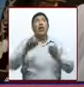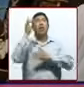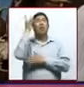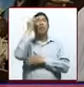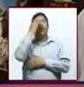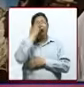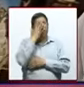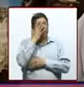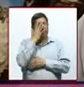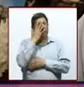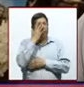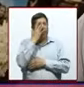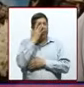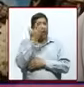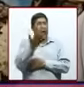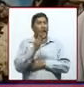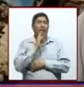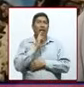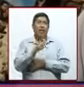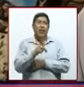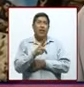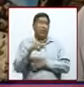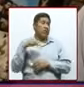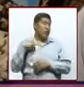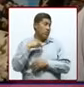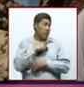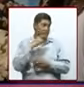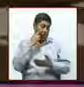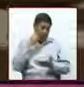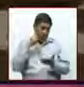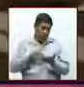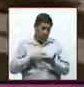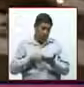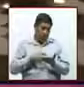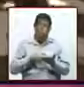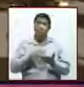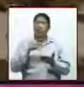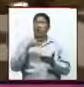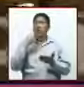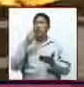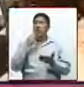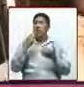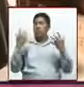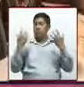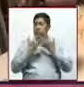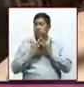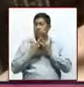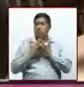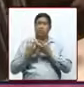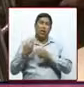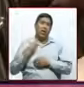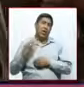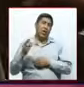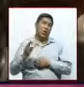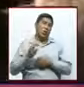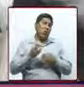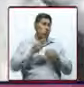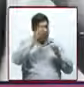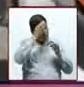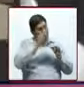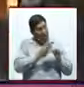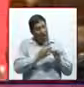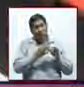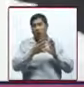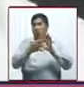hay una realidad que tenemos que reconocer, la realidad de sincretismo. ¿Cuál es sincretismo?